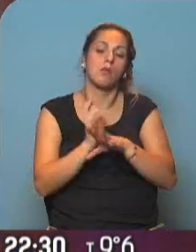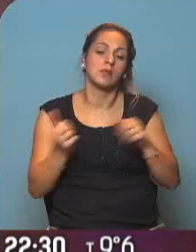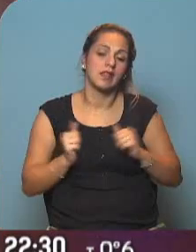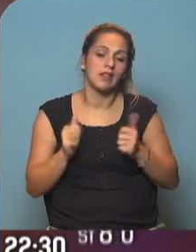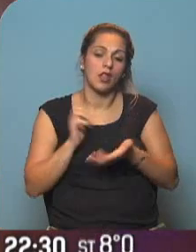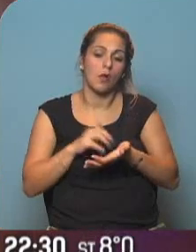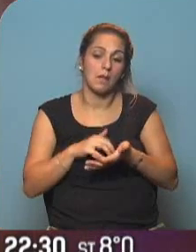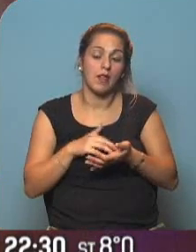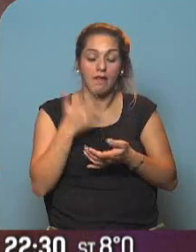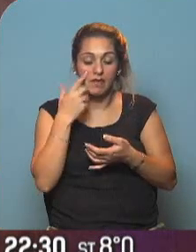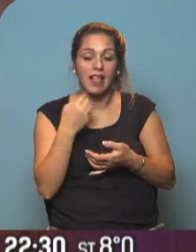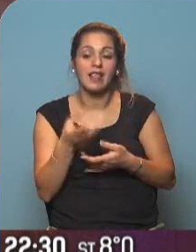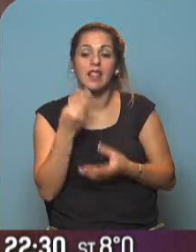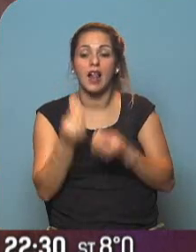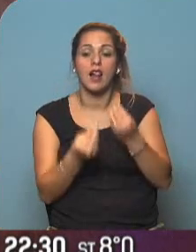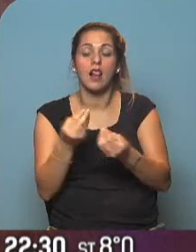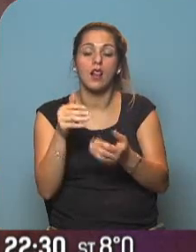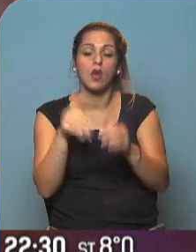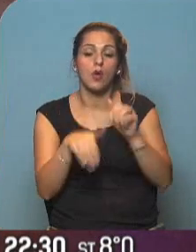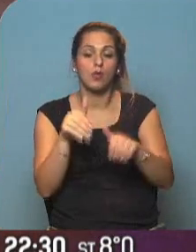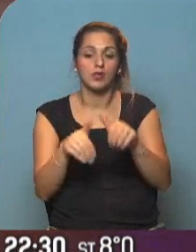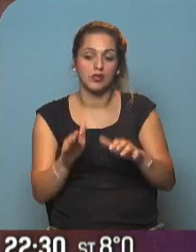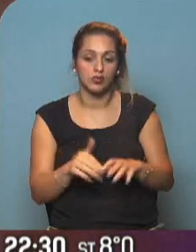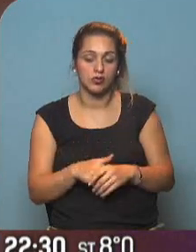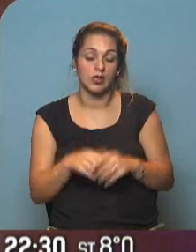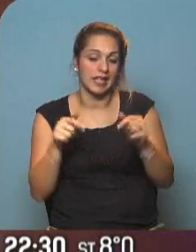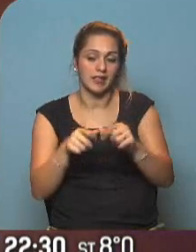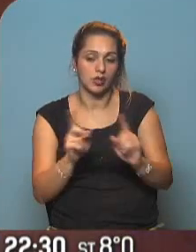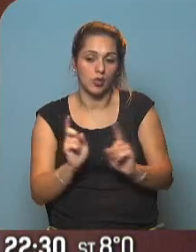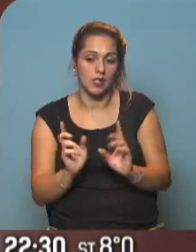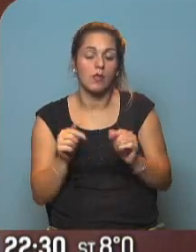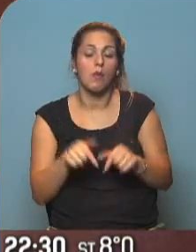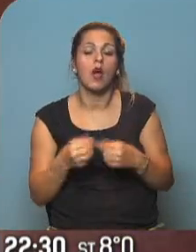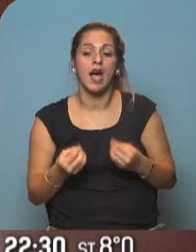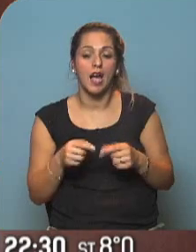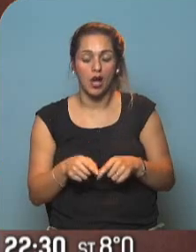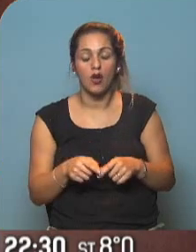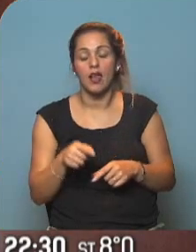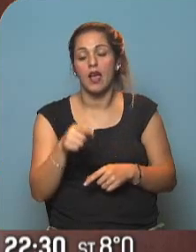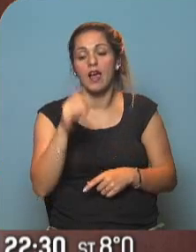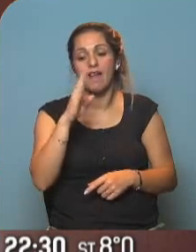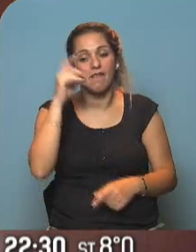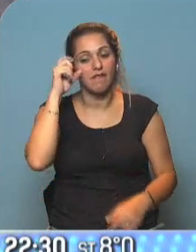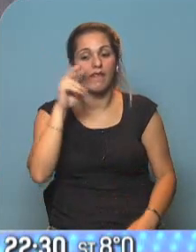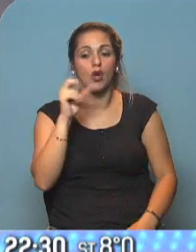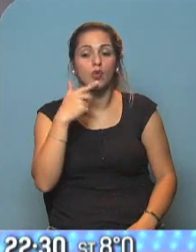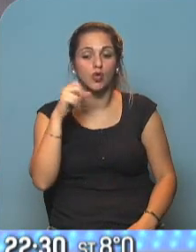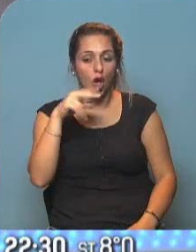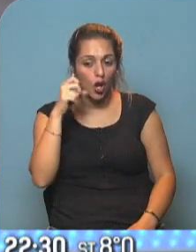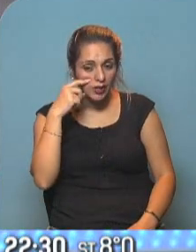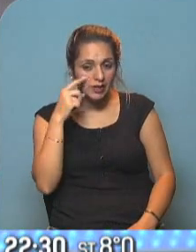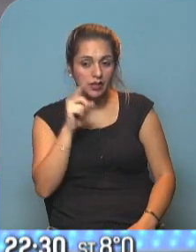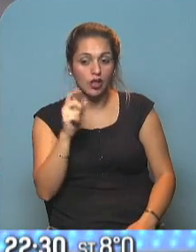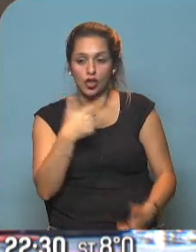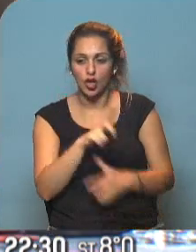esperando nuevas elecciones, que no era este caso. Porque en este caso Berlusconi no tiene cargo, pero sí sigue teniendo